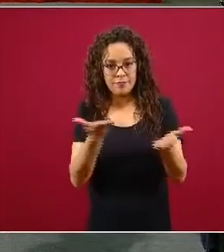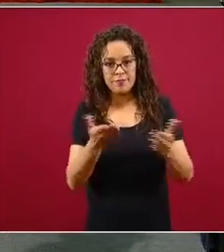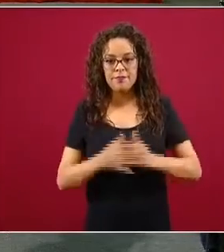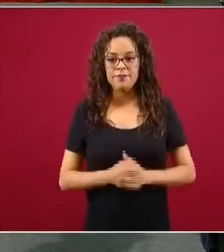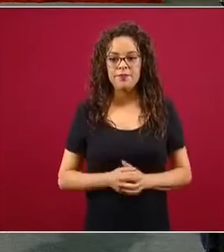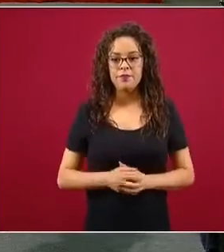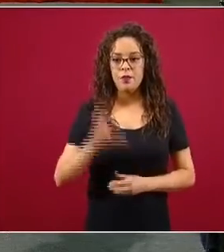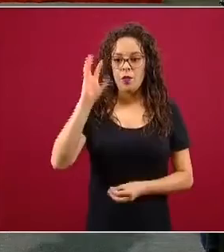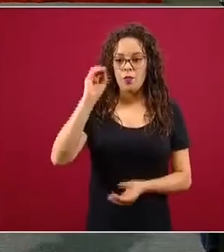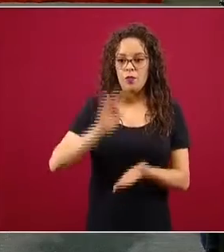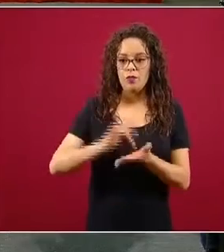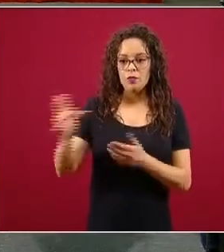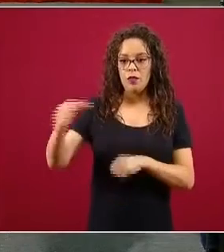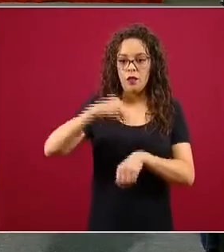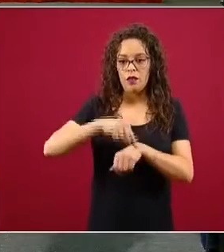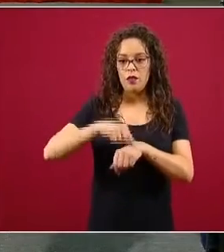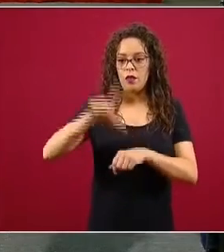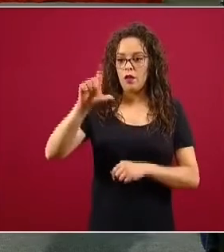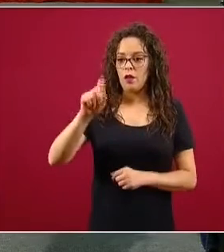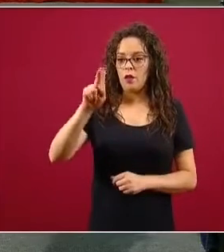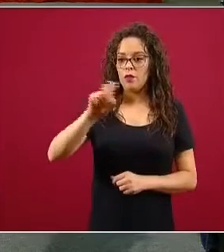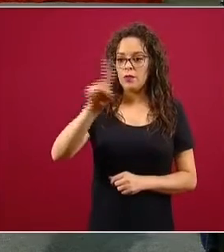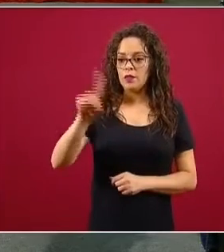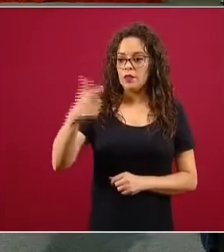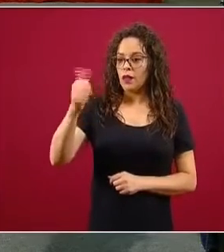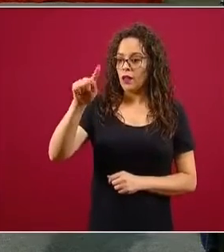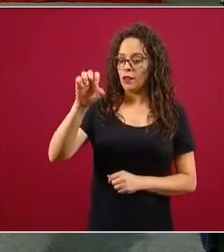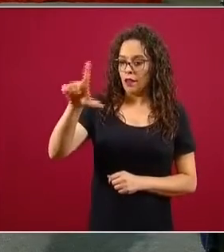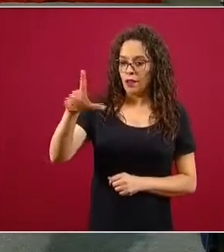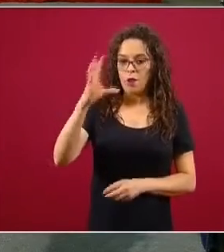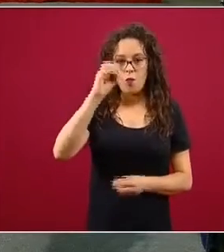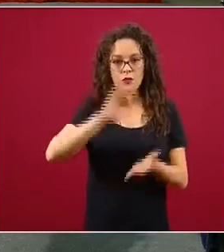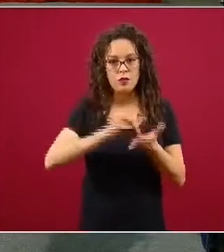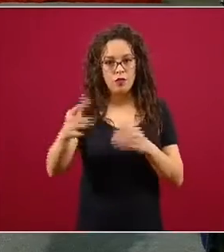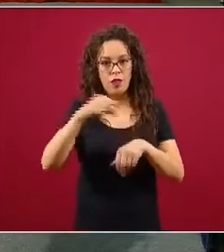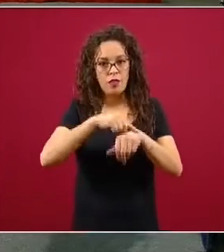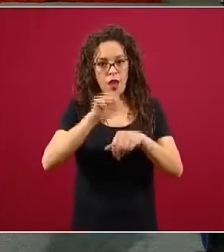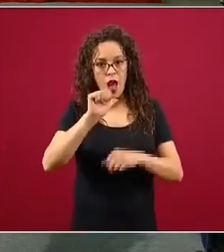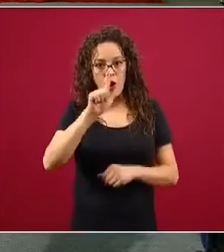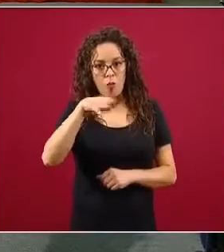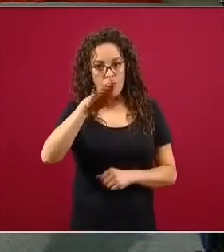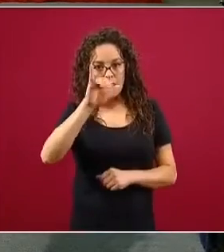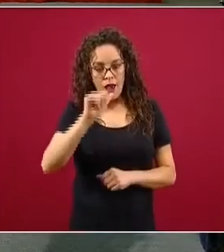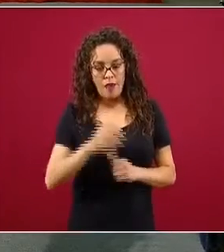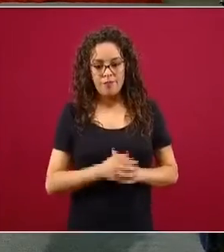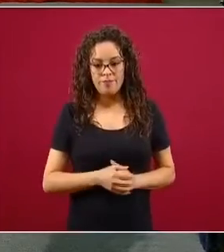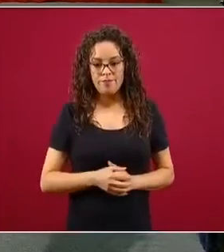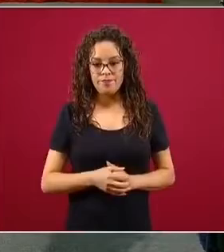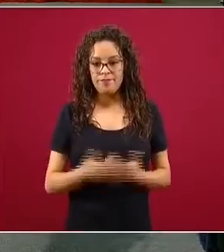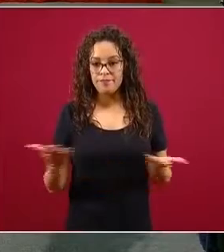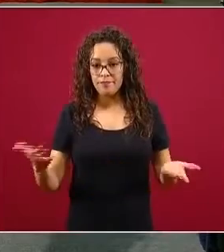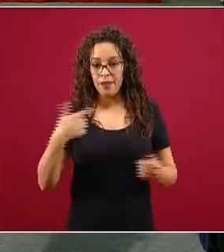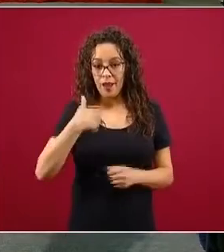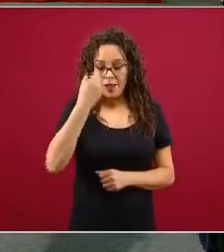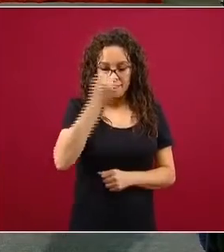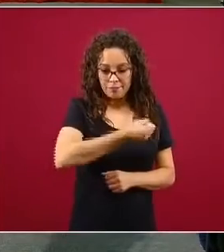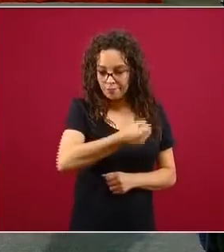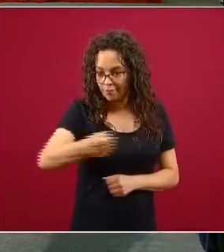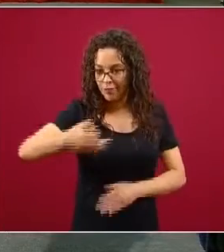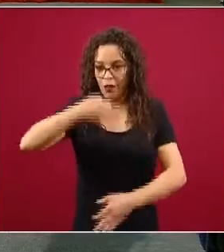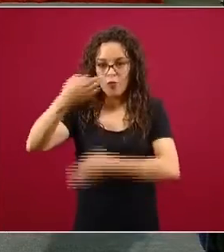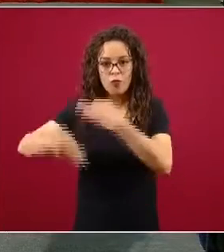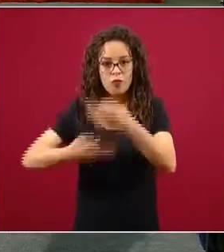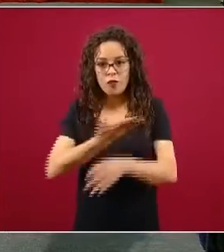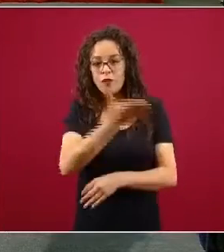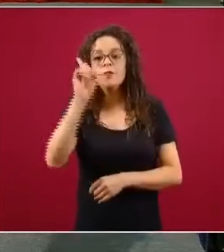Muchas gracias, doctor López-Gatell. Muchas gracias, doctor Alomía. Y pues saludo a todas y todos. Muchas